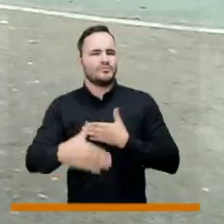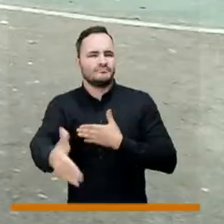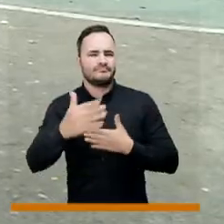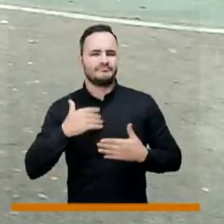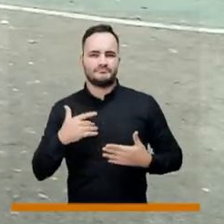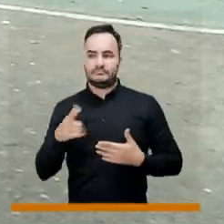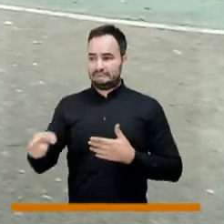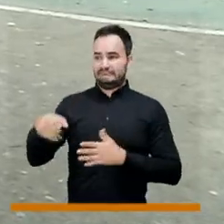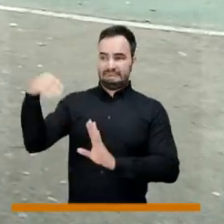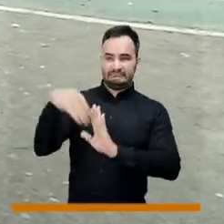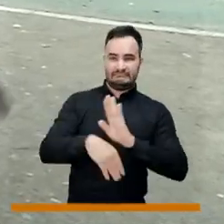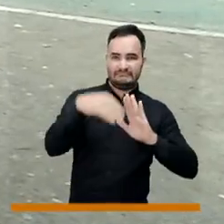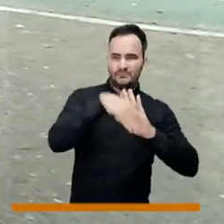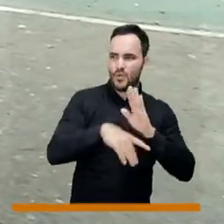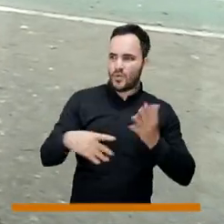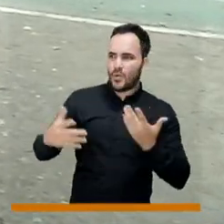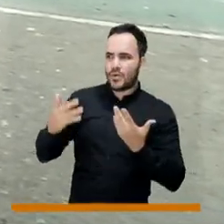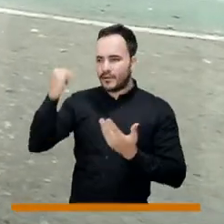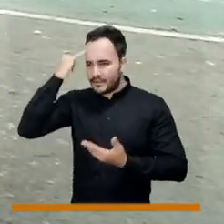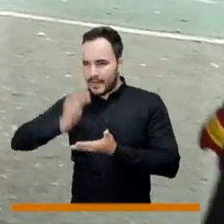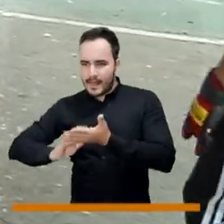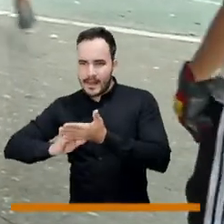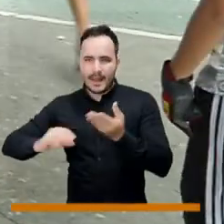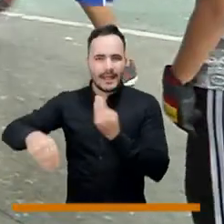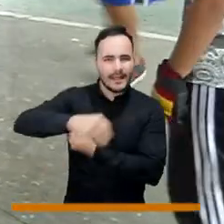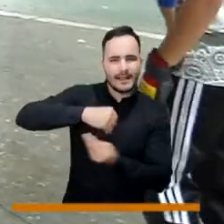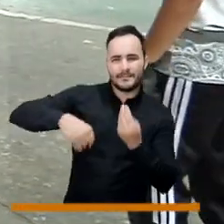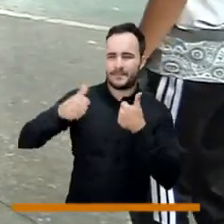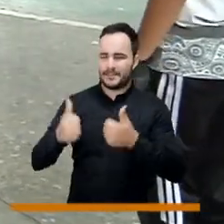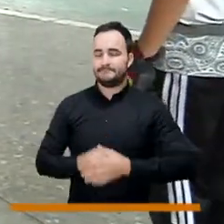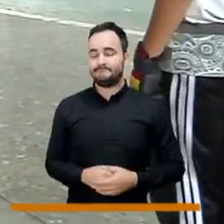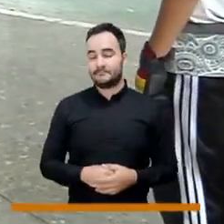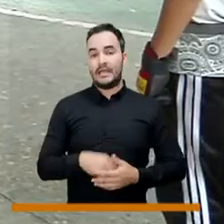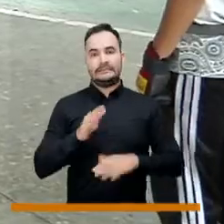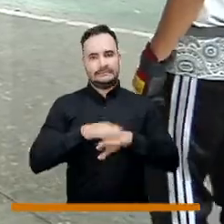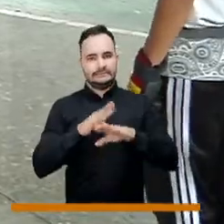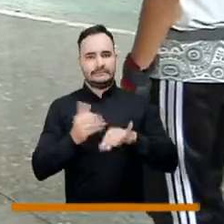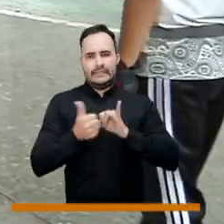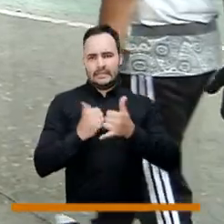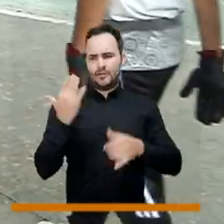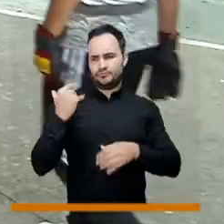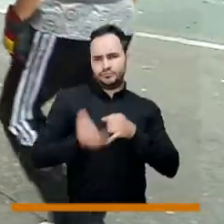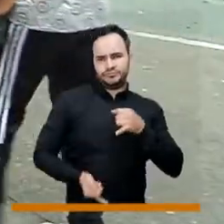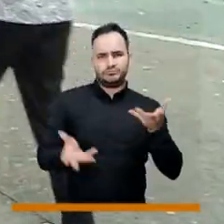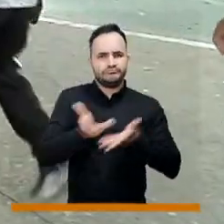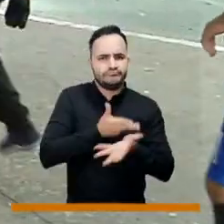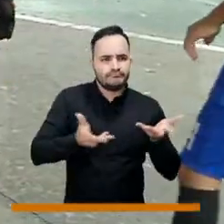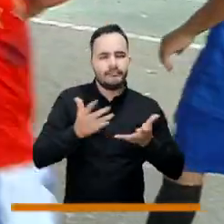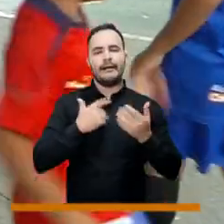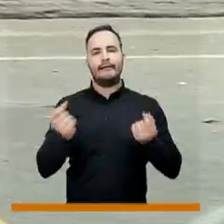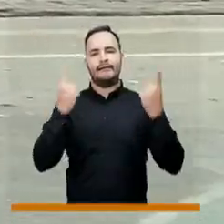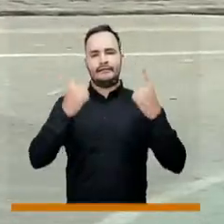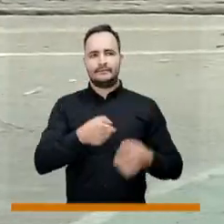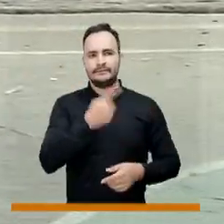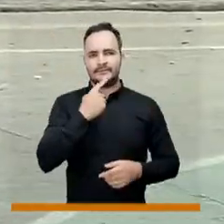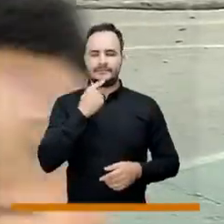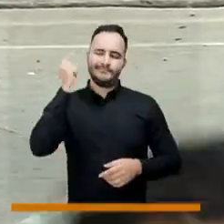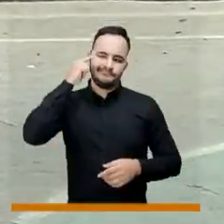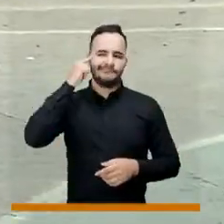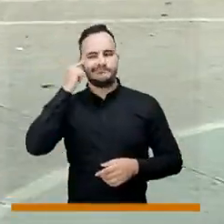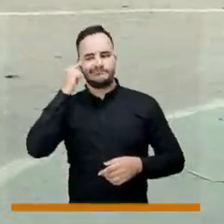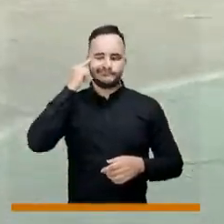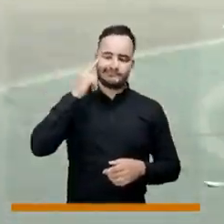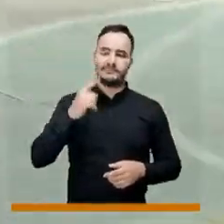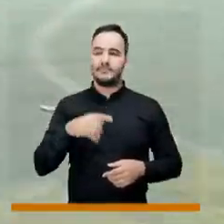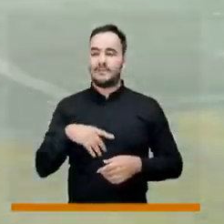todos estos escenarios puedan ser incluso sostenibles? En el último debate de control político con el Inter Medellín, el director hablaba de que estaban